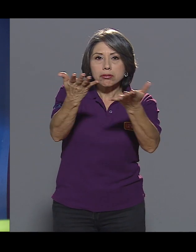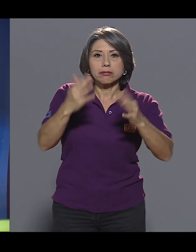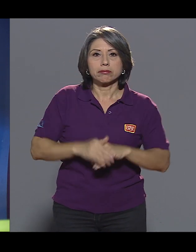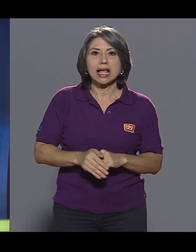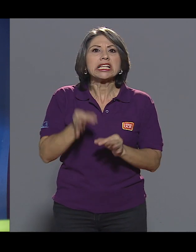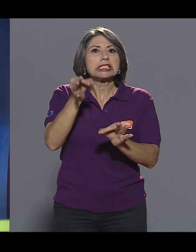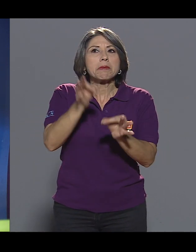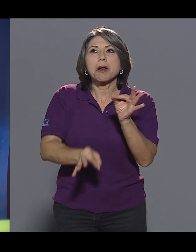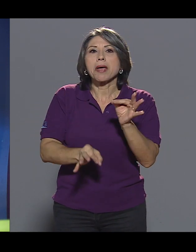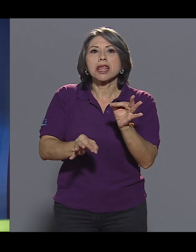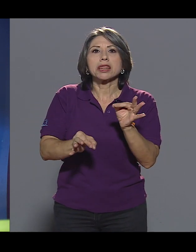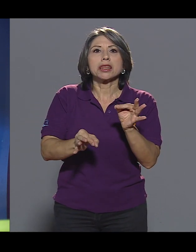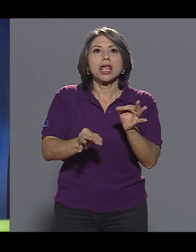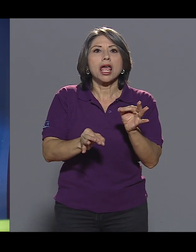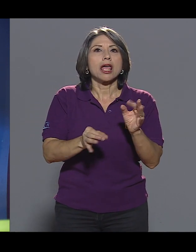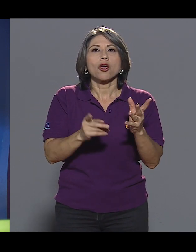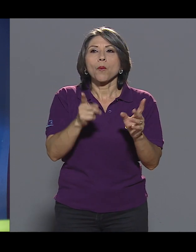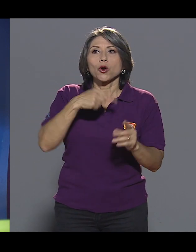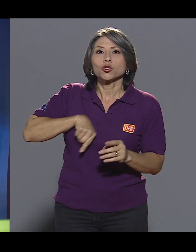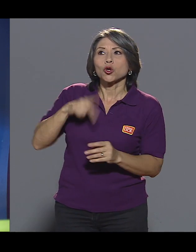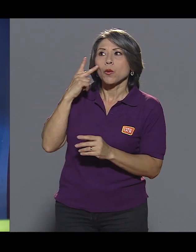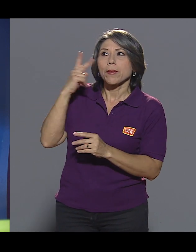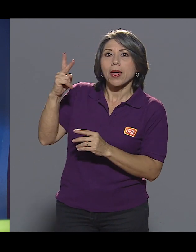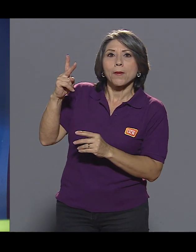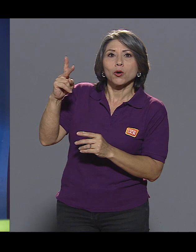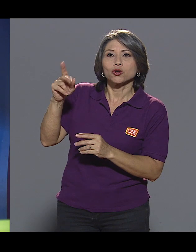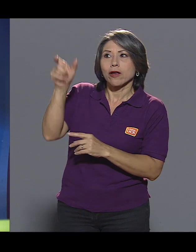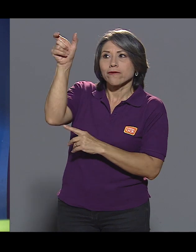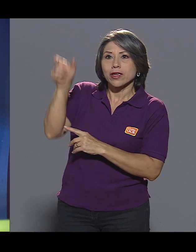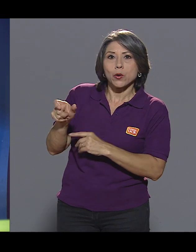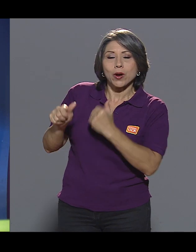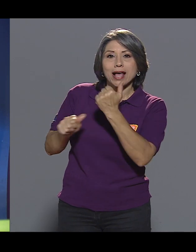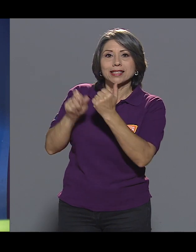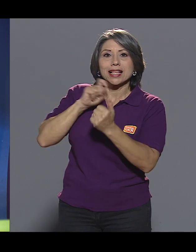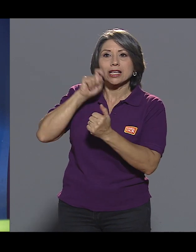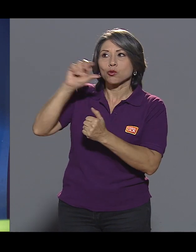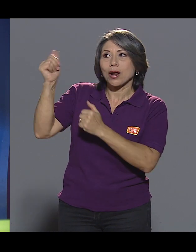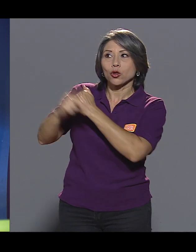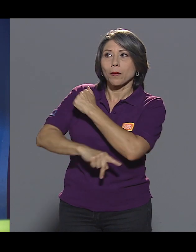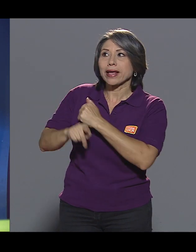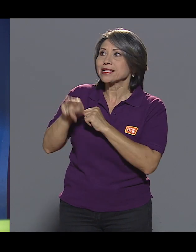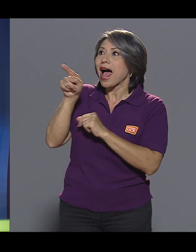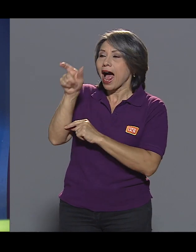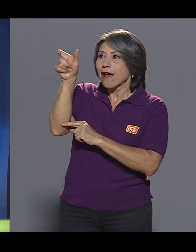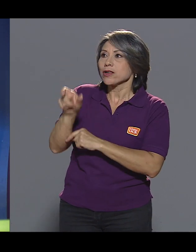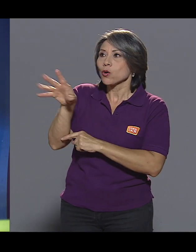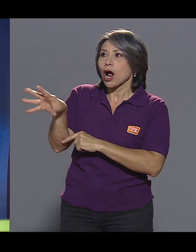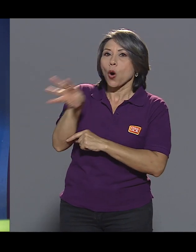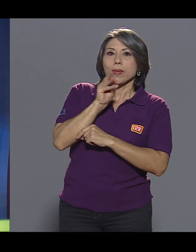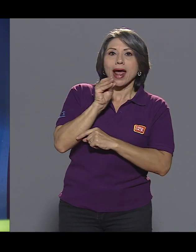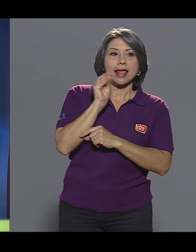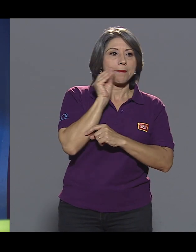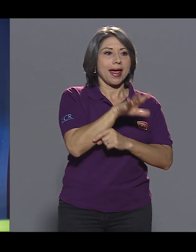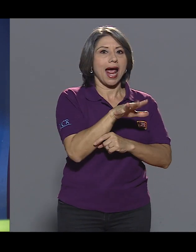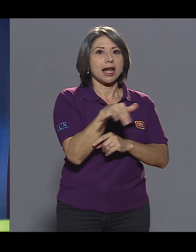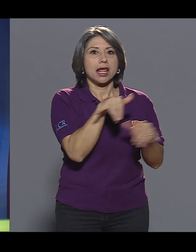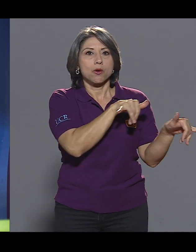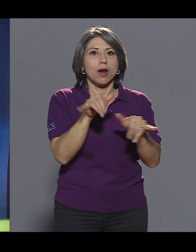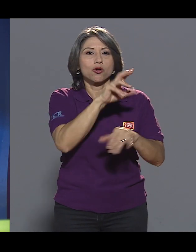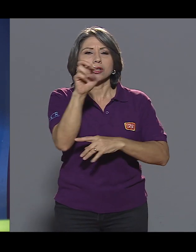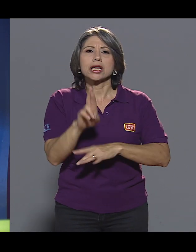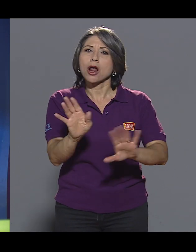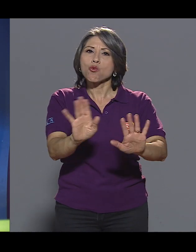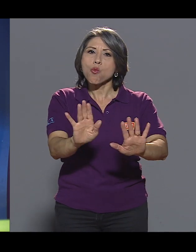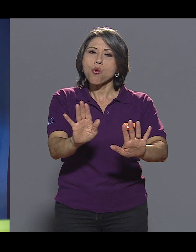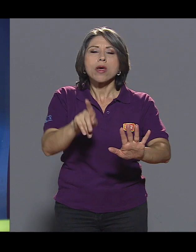No es simplemente como hacer un copiar y pegar de una figura de asistente sexual de otro país, sino que es el llegar,